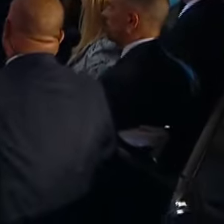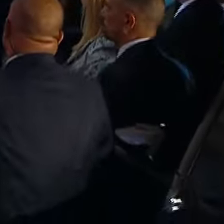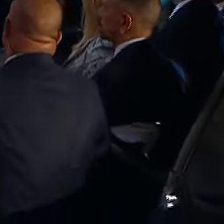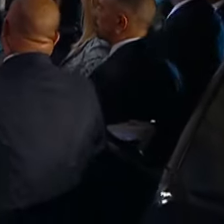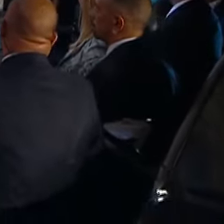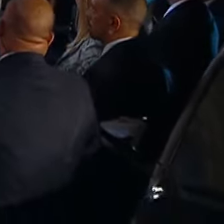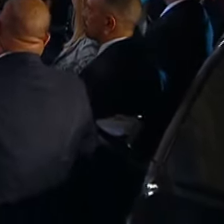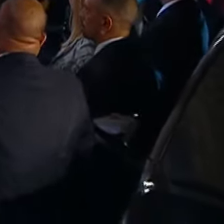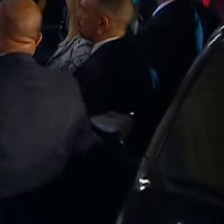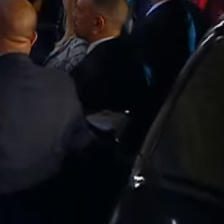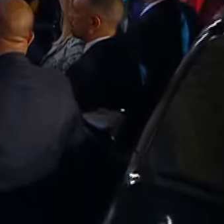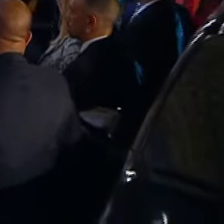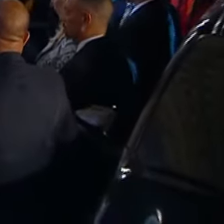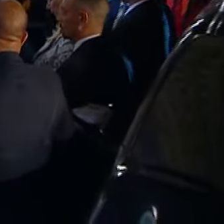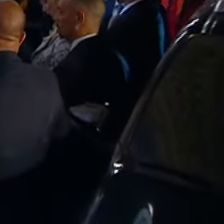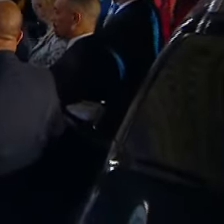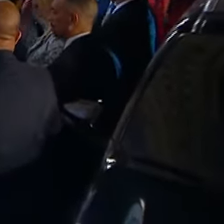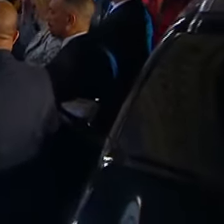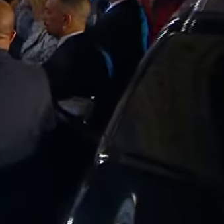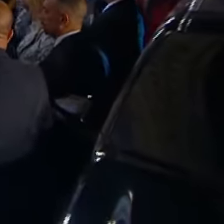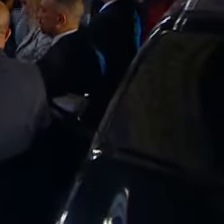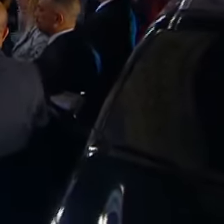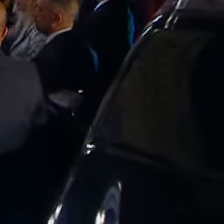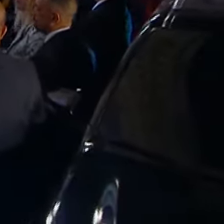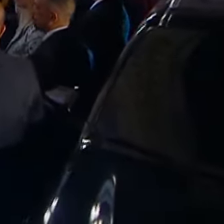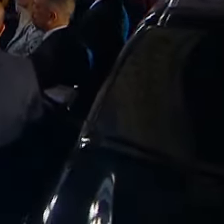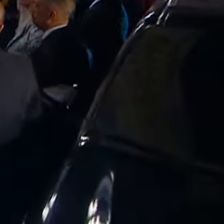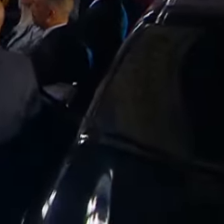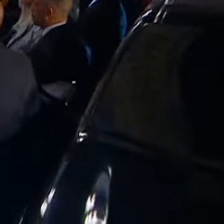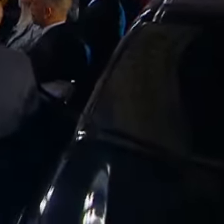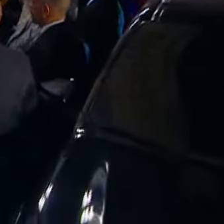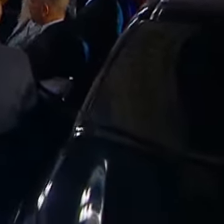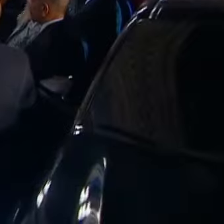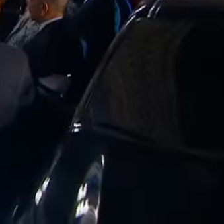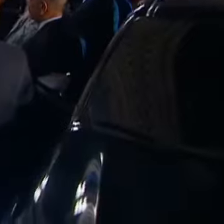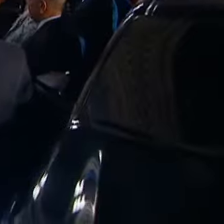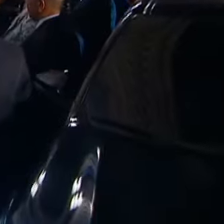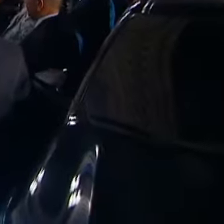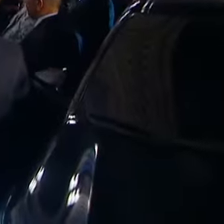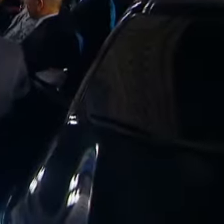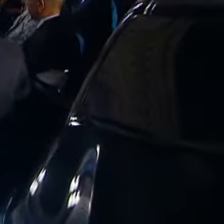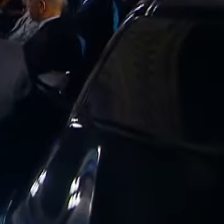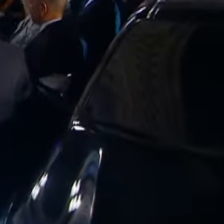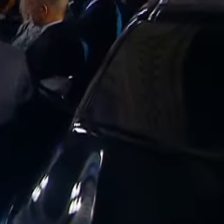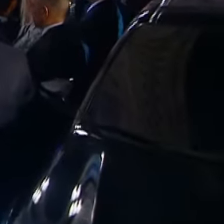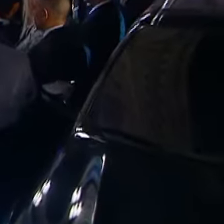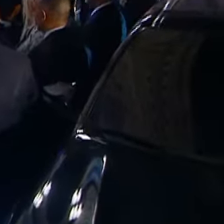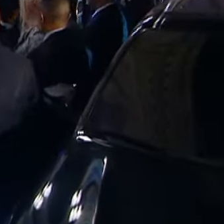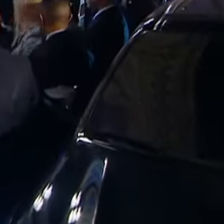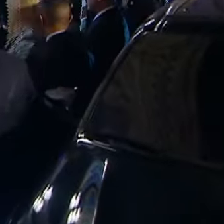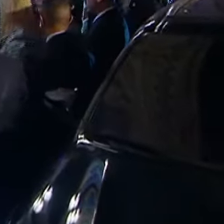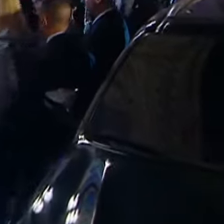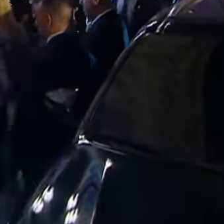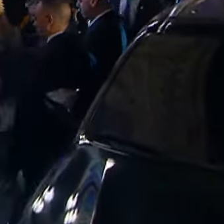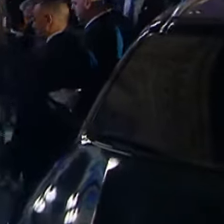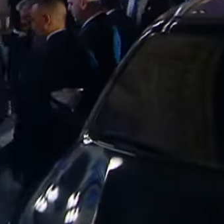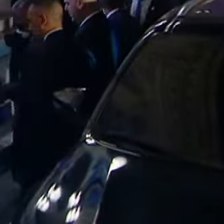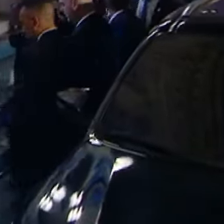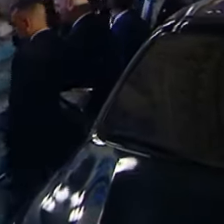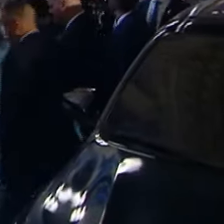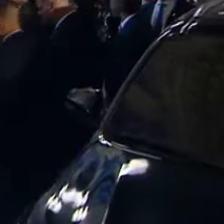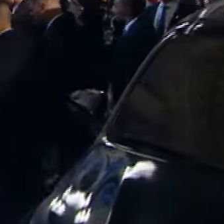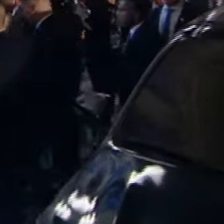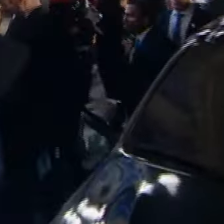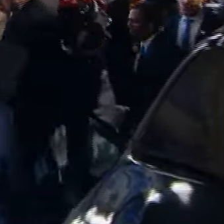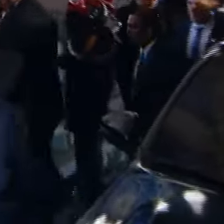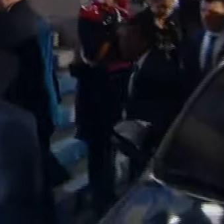Martín. Es recibido por la directora general de Ceremonial, Protocolo y Audiencias del Honorable Senado de la Nación, señora María